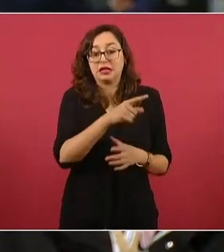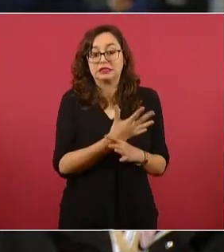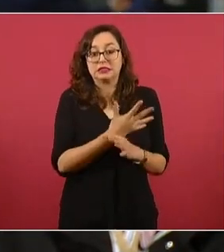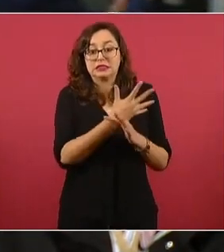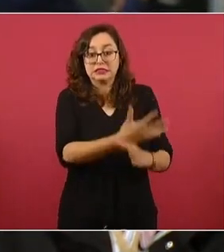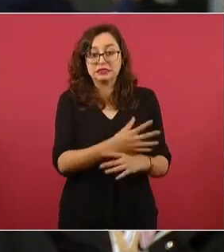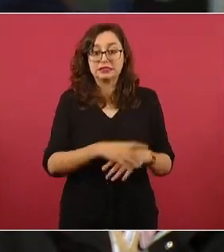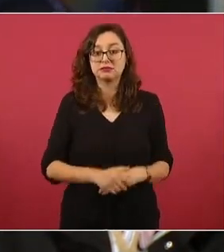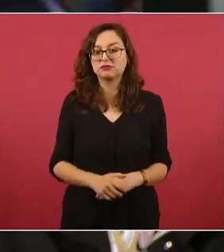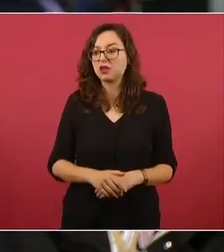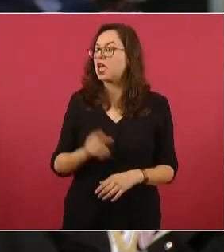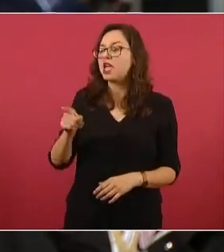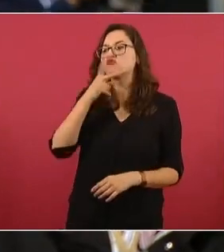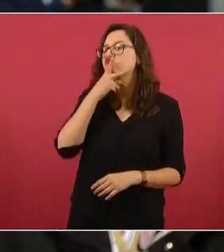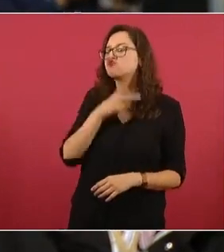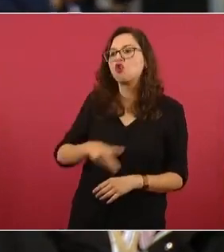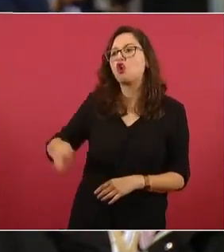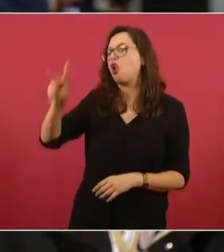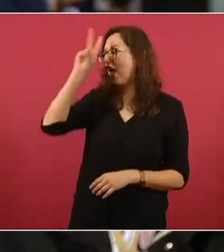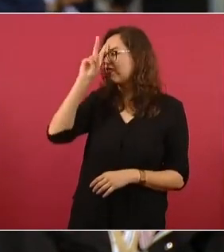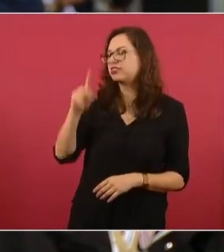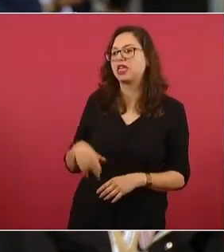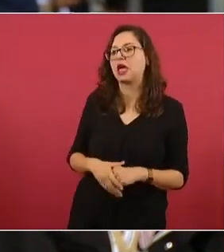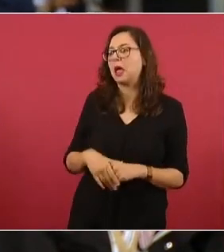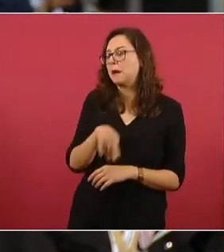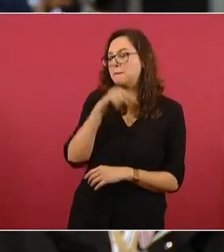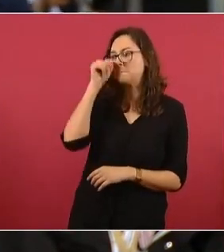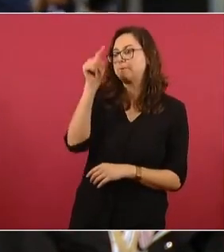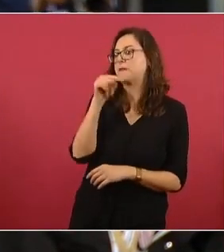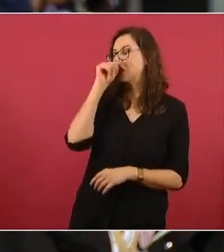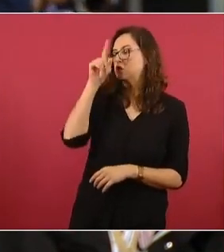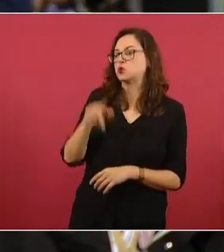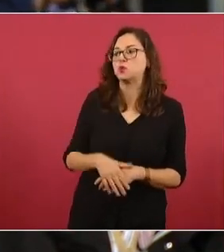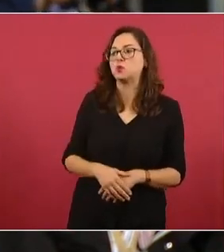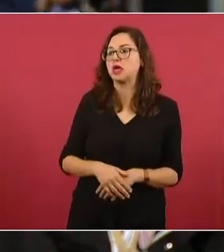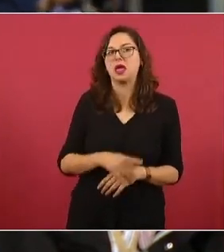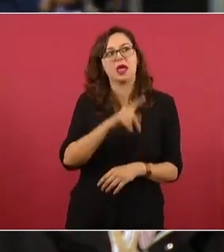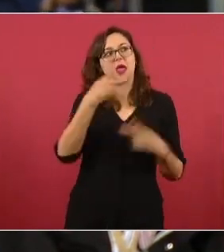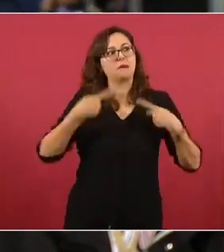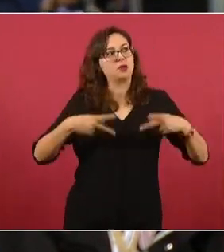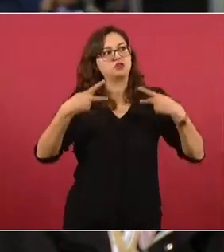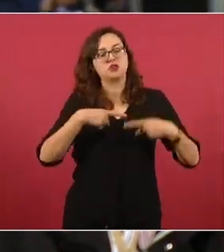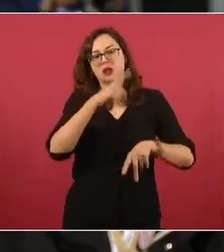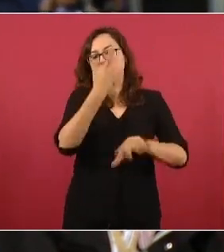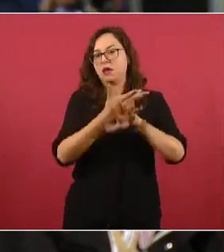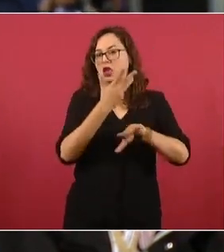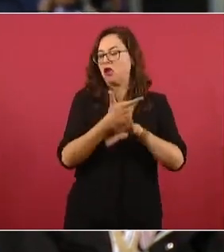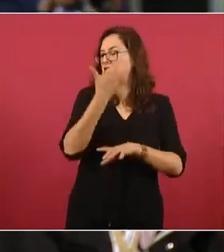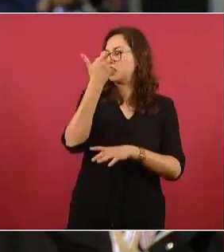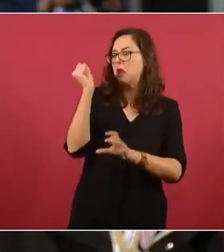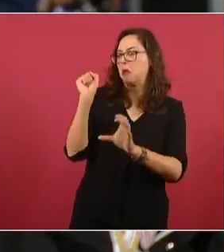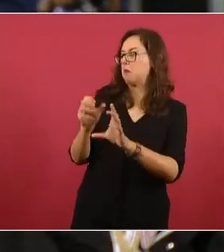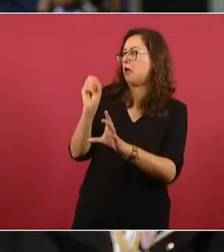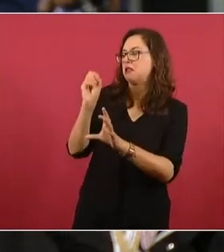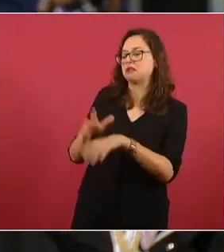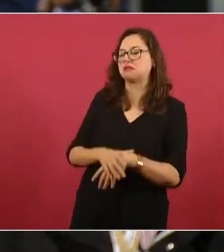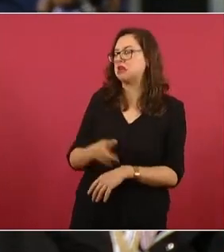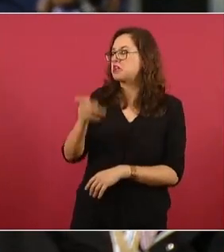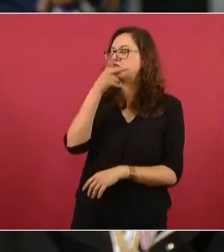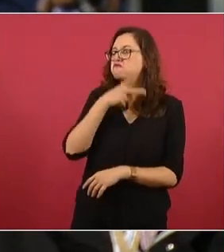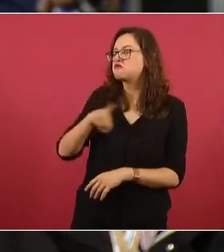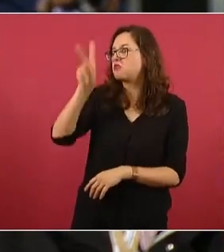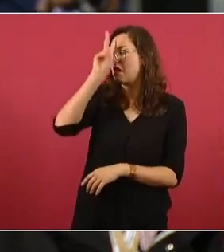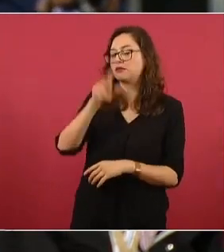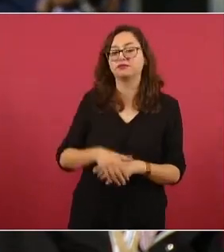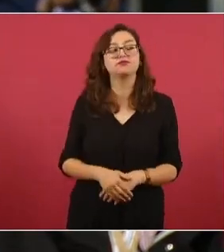las remesas. Y platicando con los paisanos en esta semana en San Antonio, Texas, dicen que ellos están dispuestos a